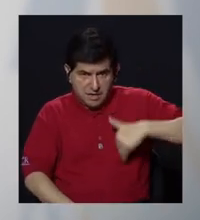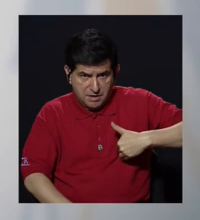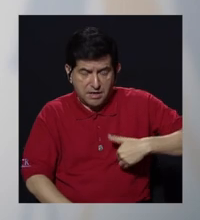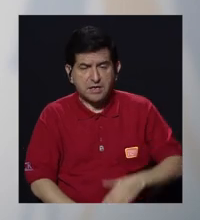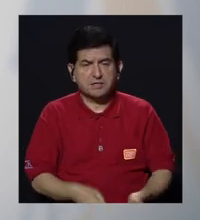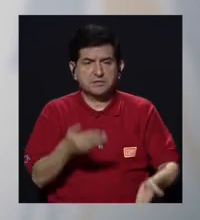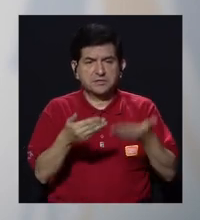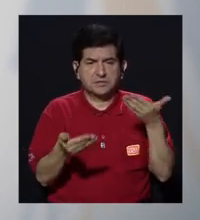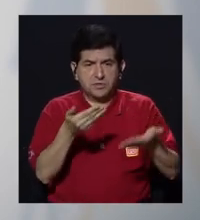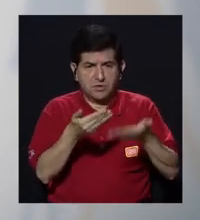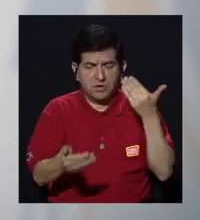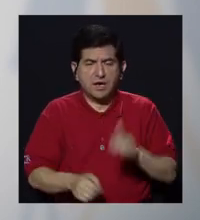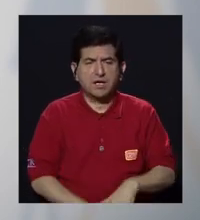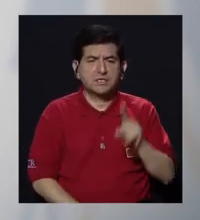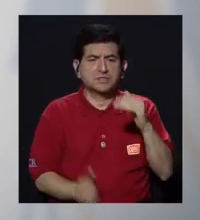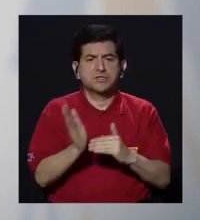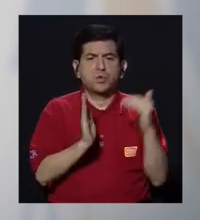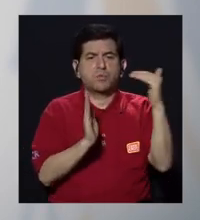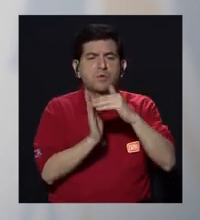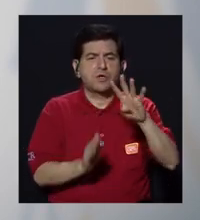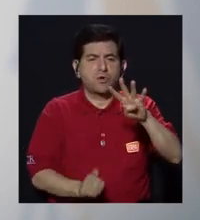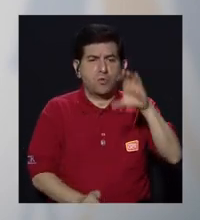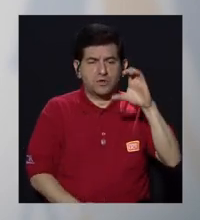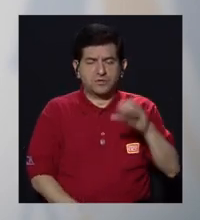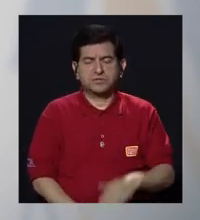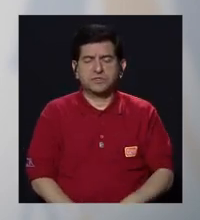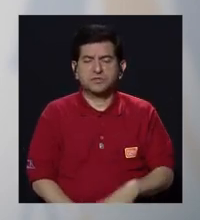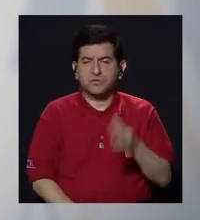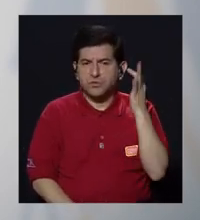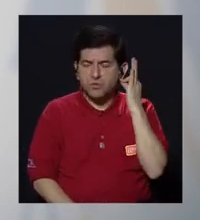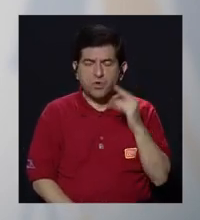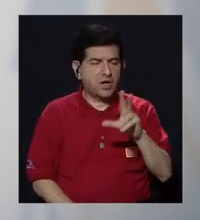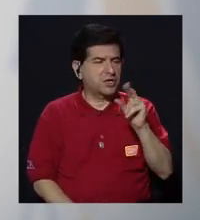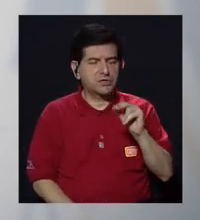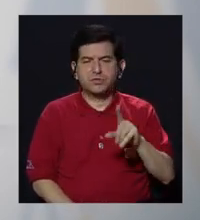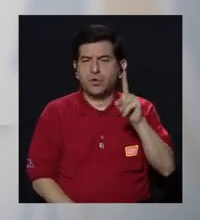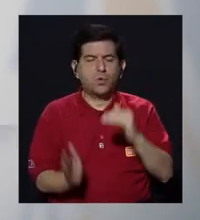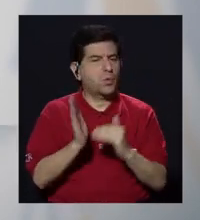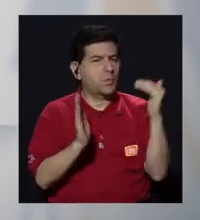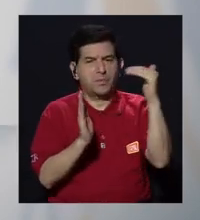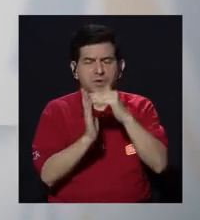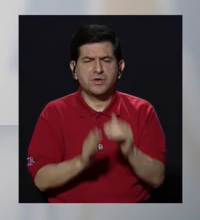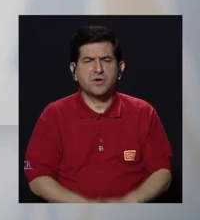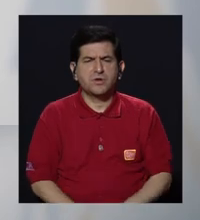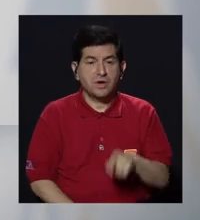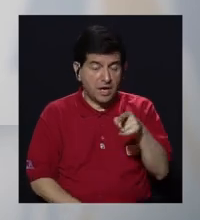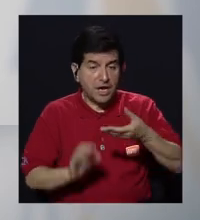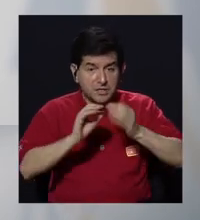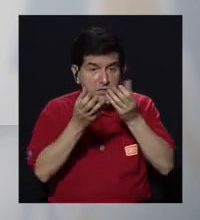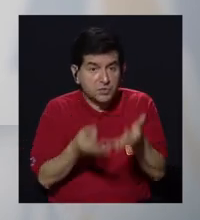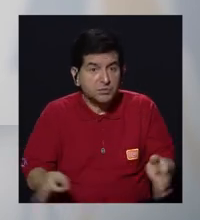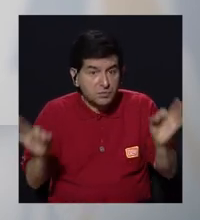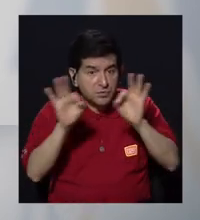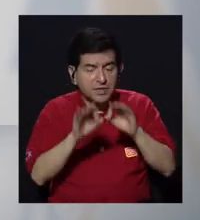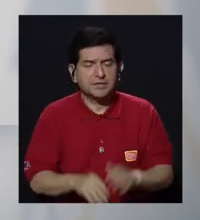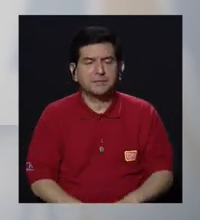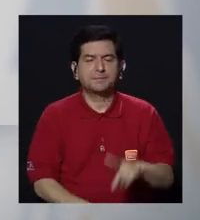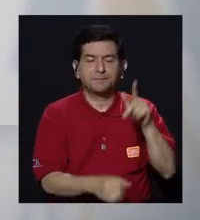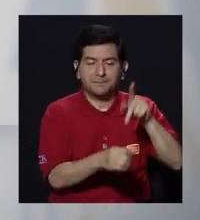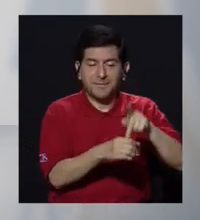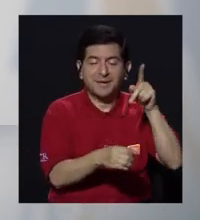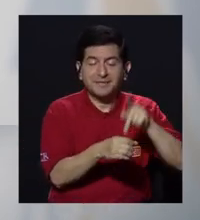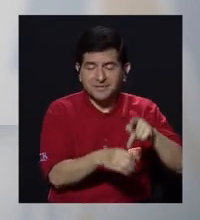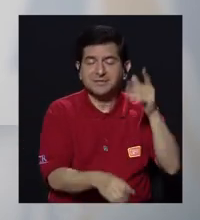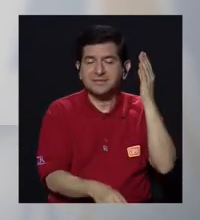hombres, llega casi a los 1.400.000, las mujeres no llega al millón. Estamos hablando de que